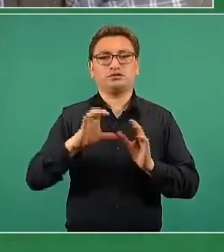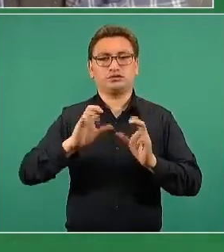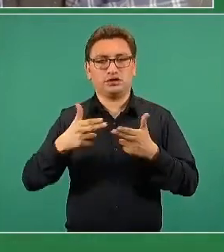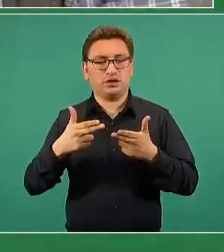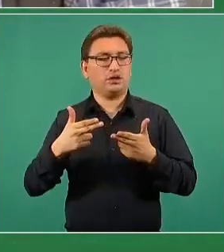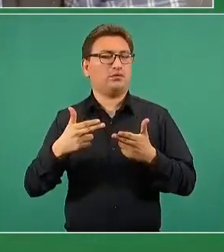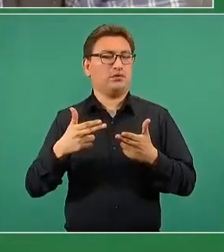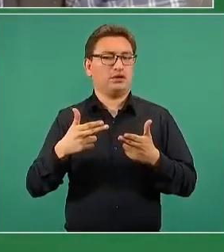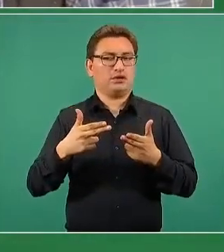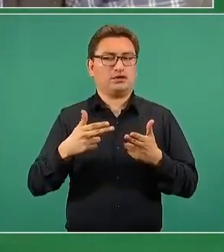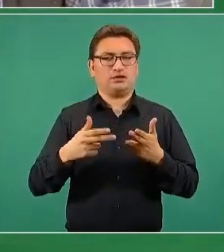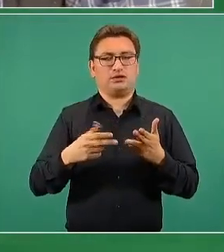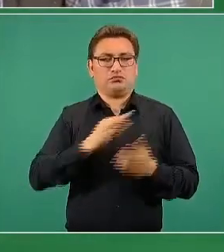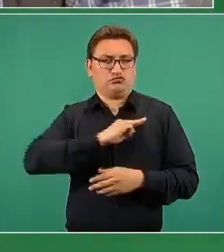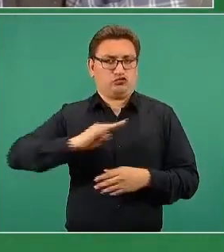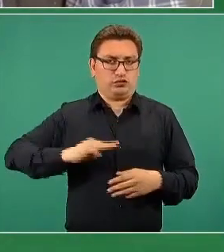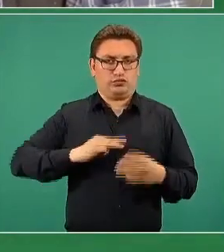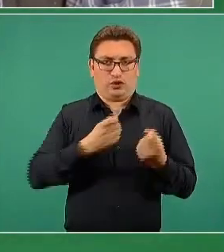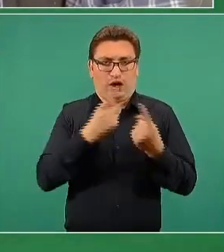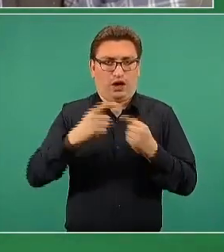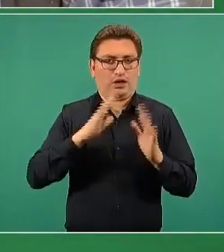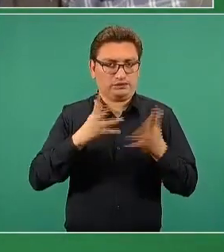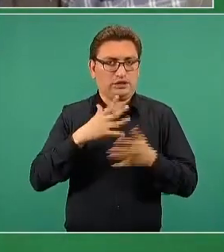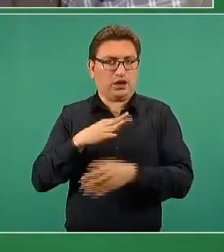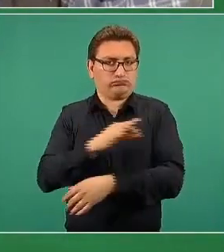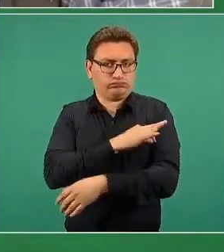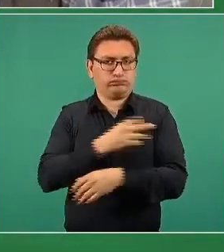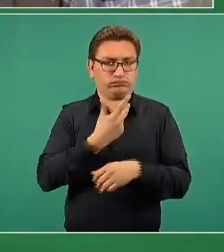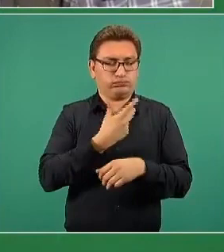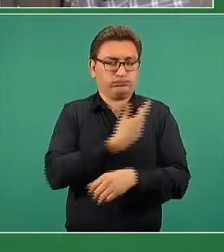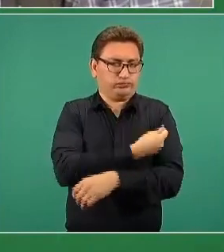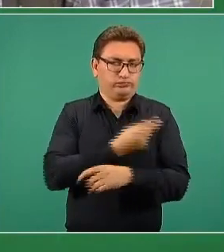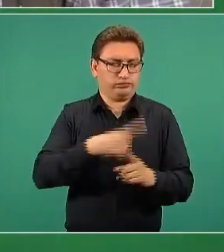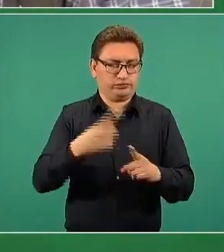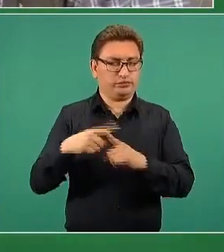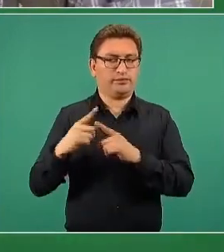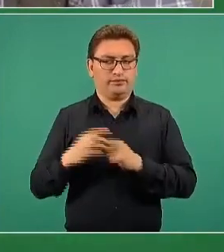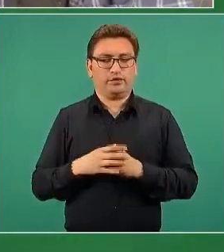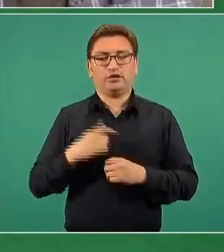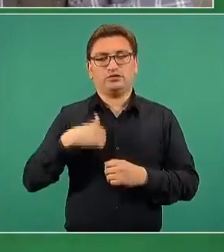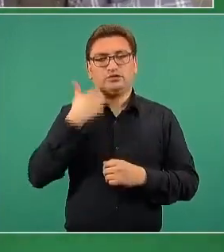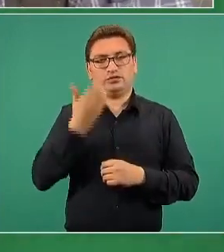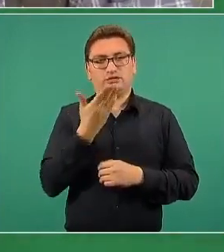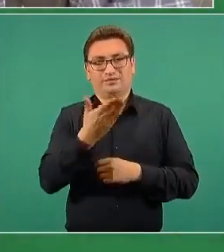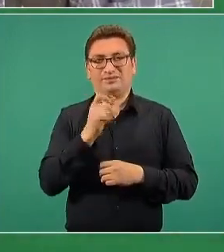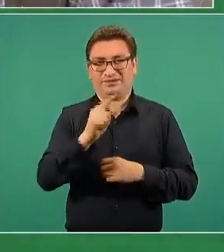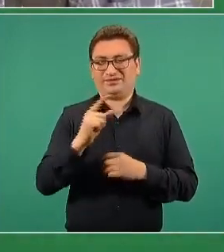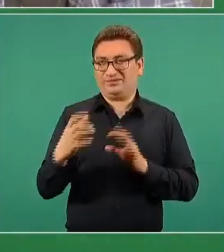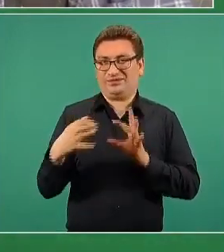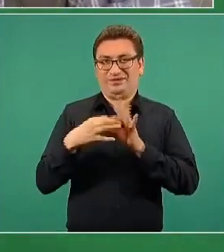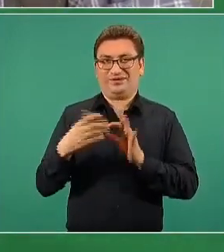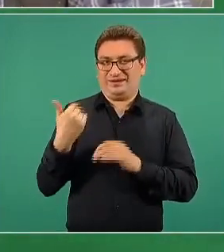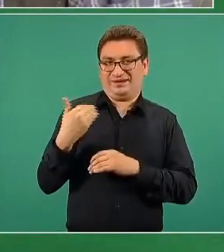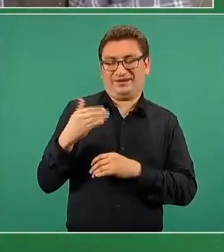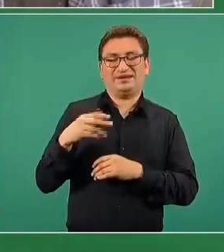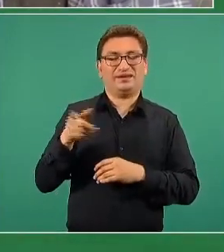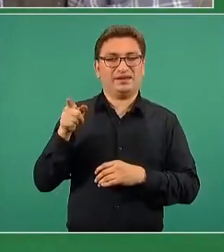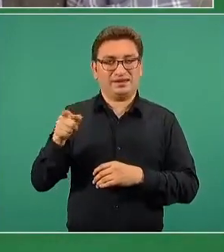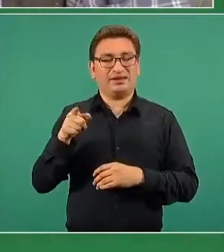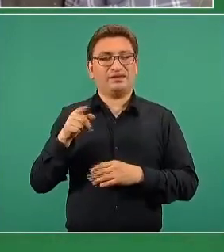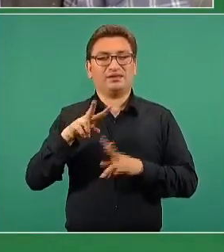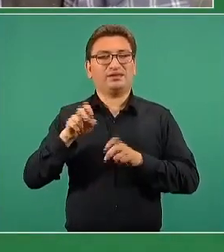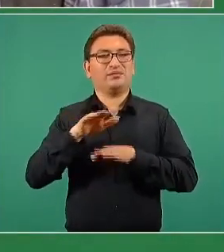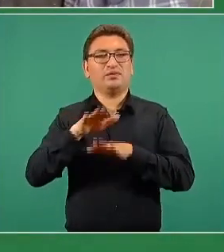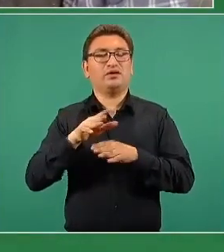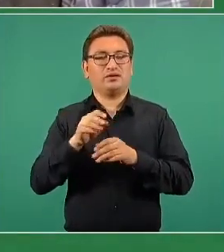de los municipios que se han cubierto. Y sumándome un poco a la pregunta de hace rato sobre